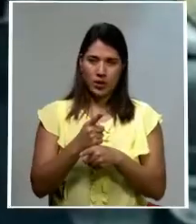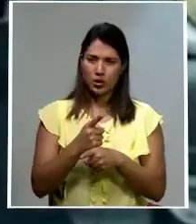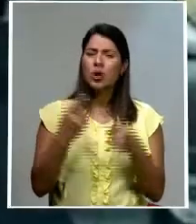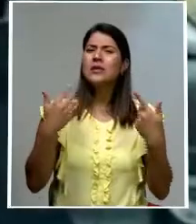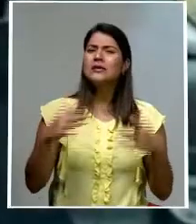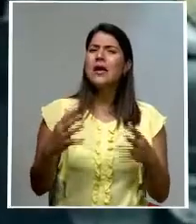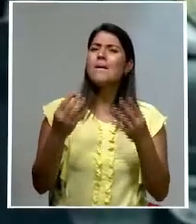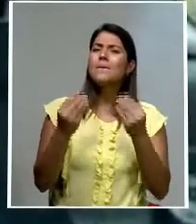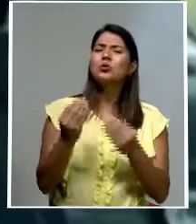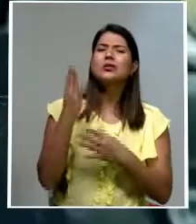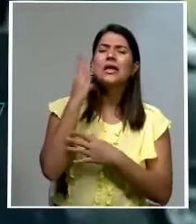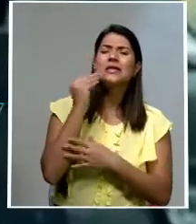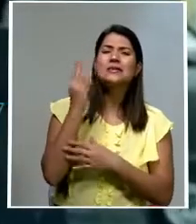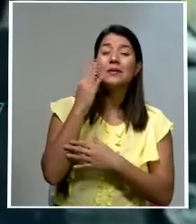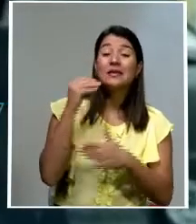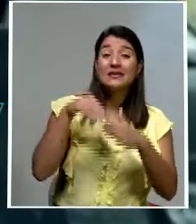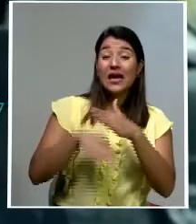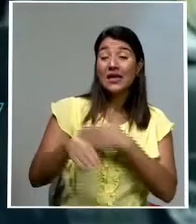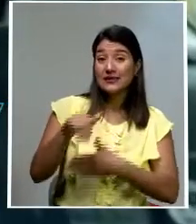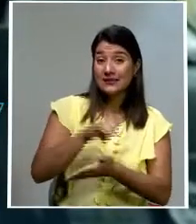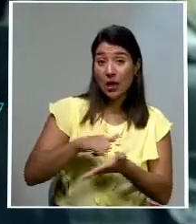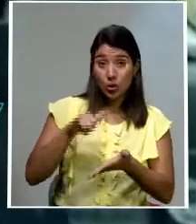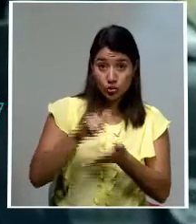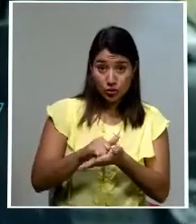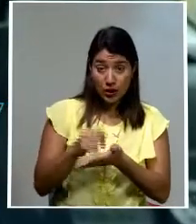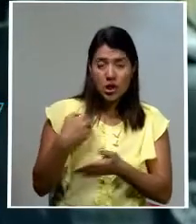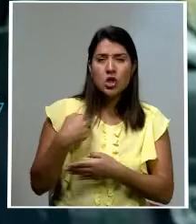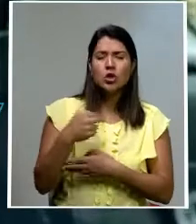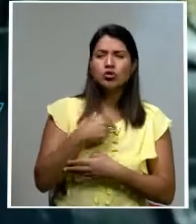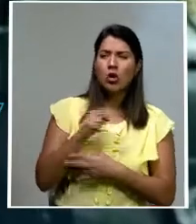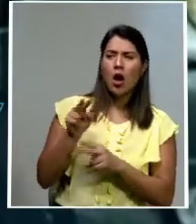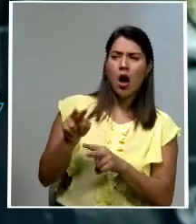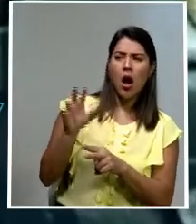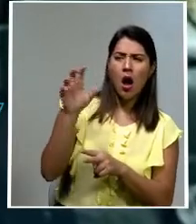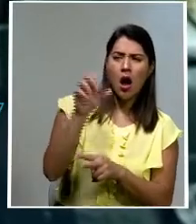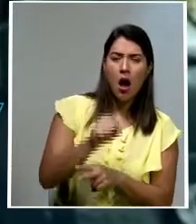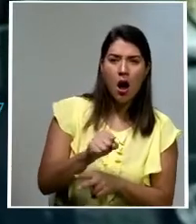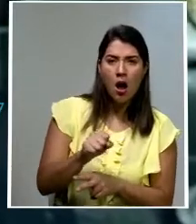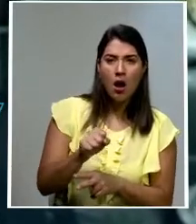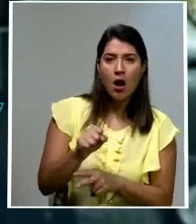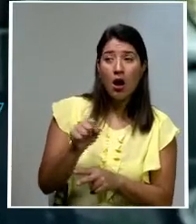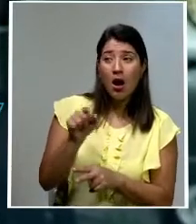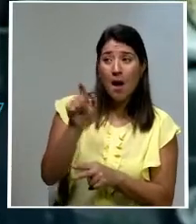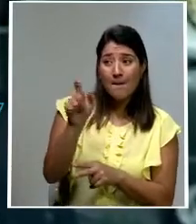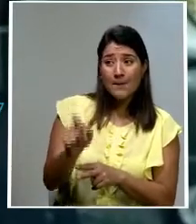la ciudad capital, en donde ubicamos a personas en condición